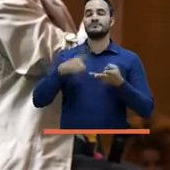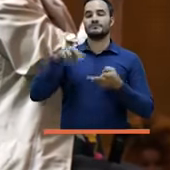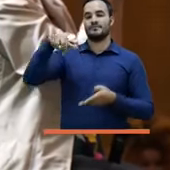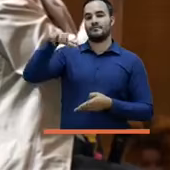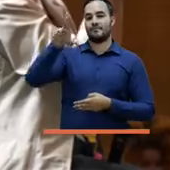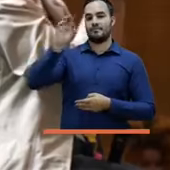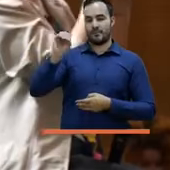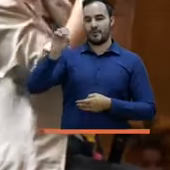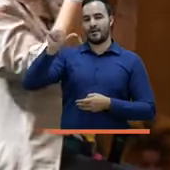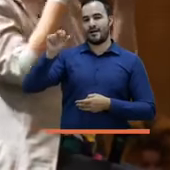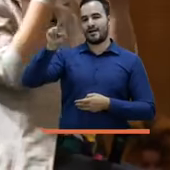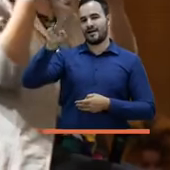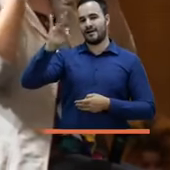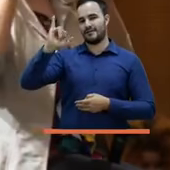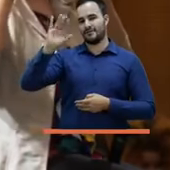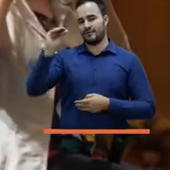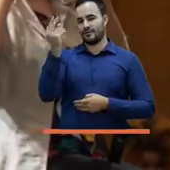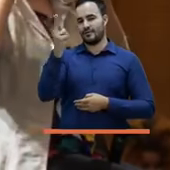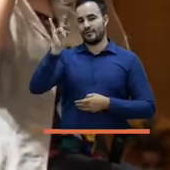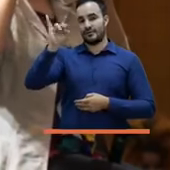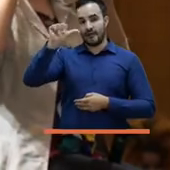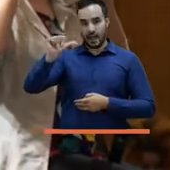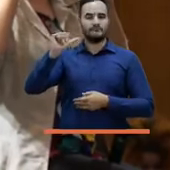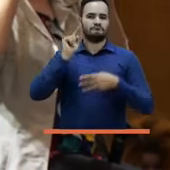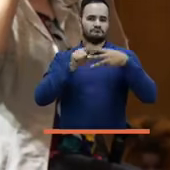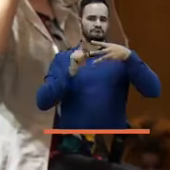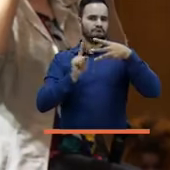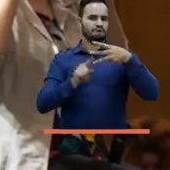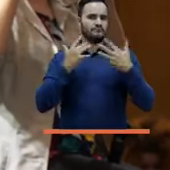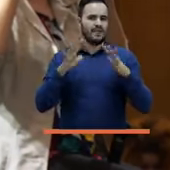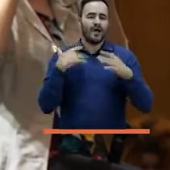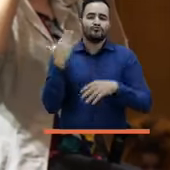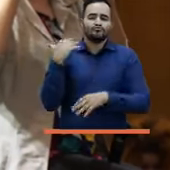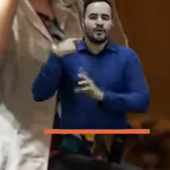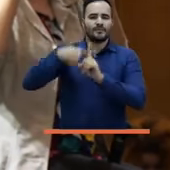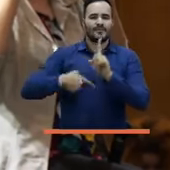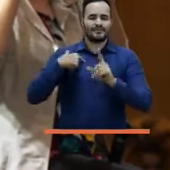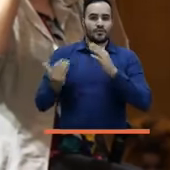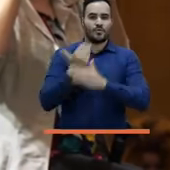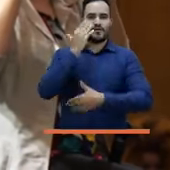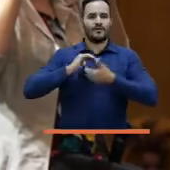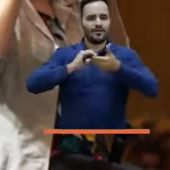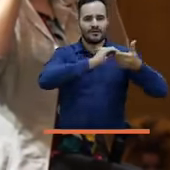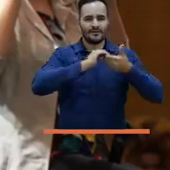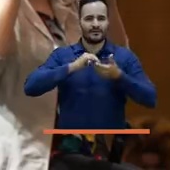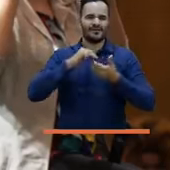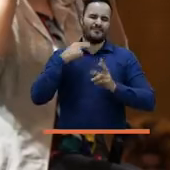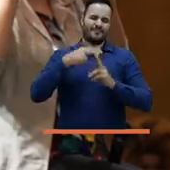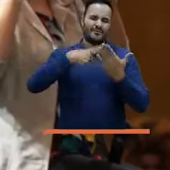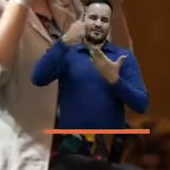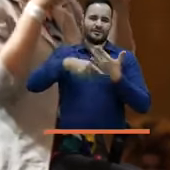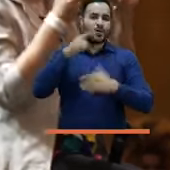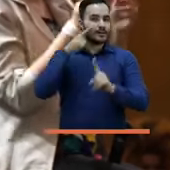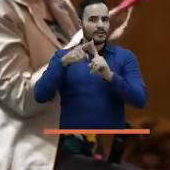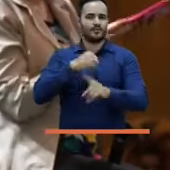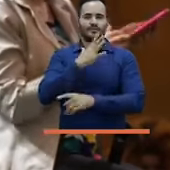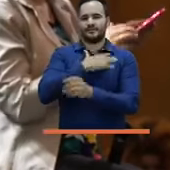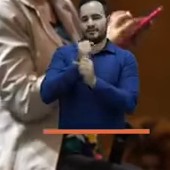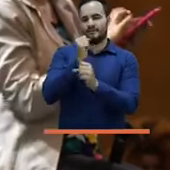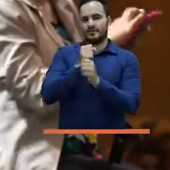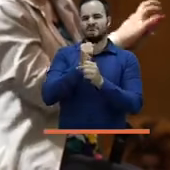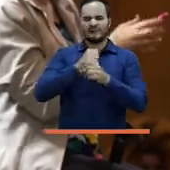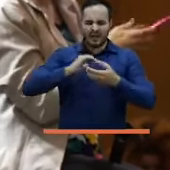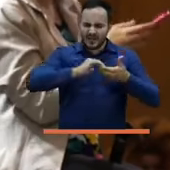lanzamos hace cerca de un mes un programa que se llama alianza empresarial por el empleo y en qué consiste consiste precisamente